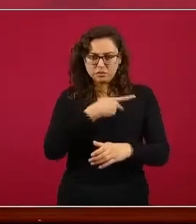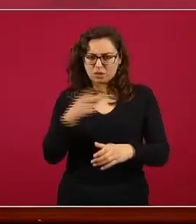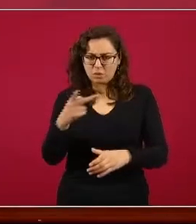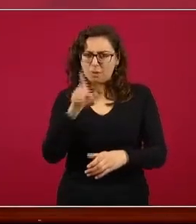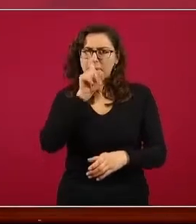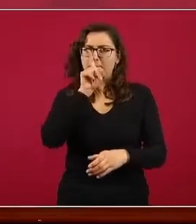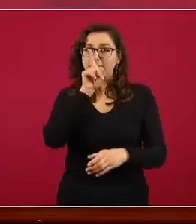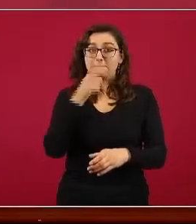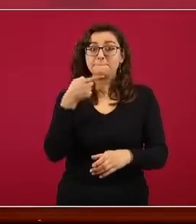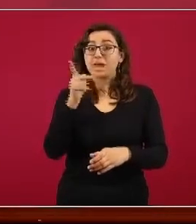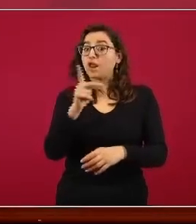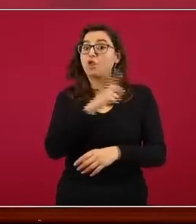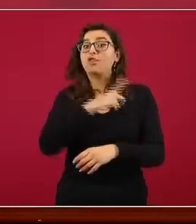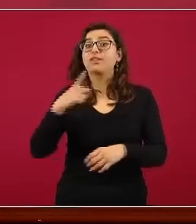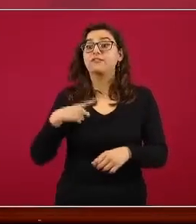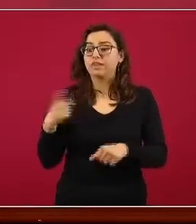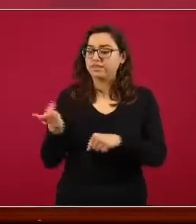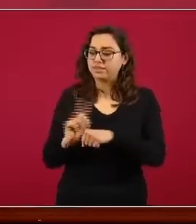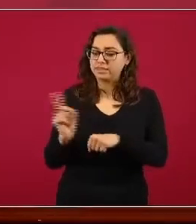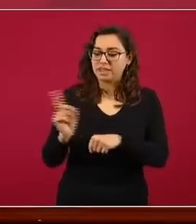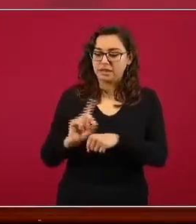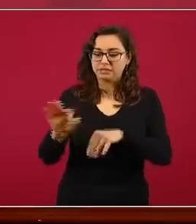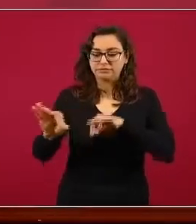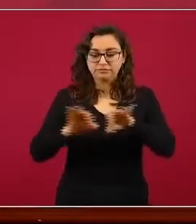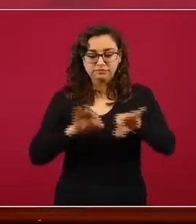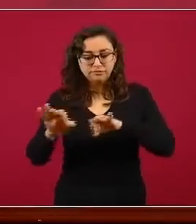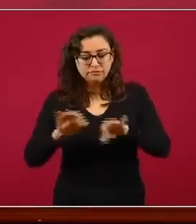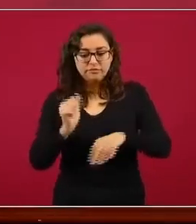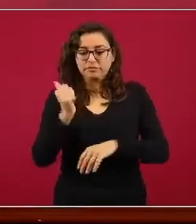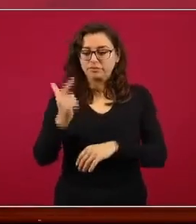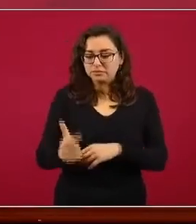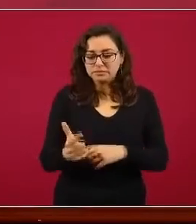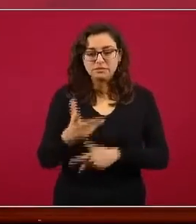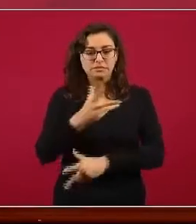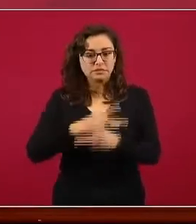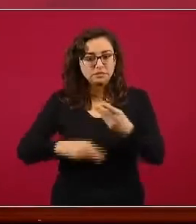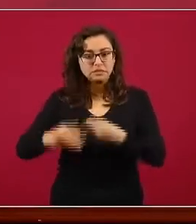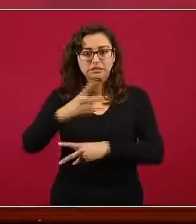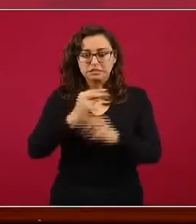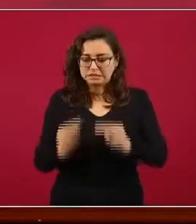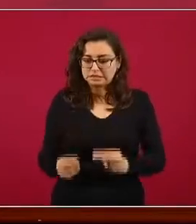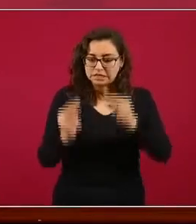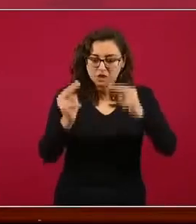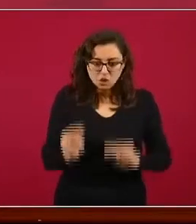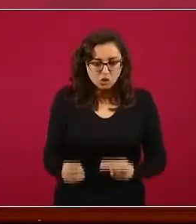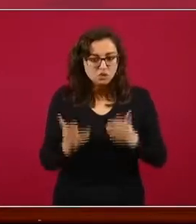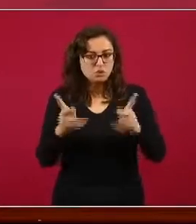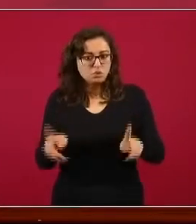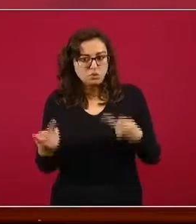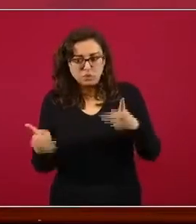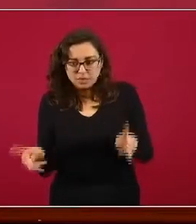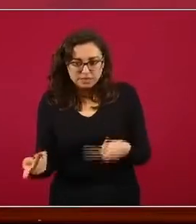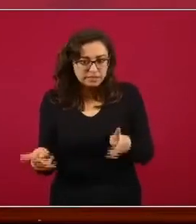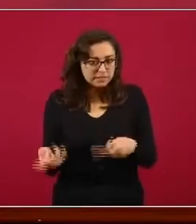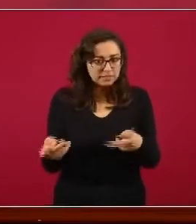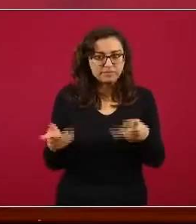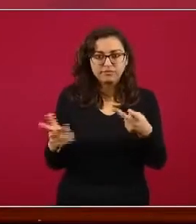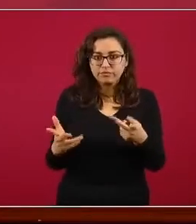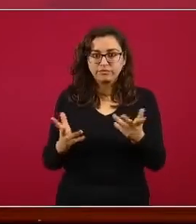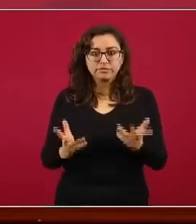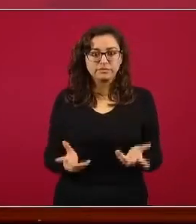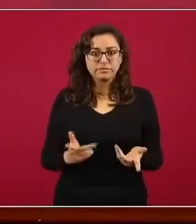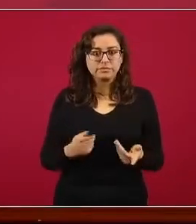días para contratarse en un oficio, para mantener un pequeño comercio, para vender un producto en